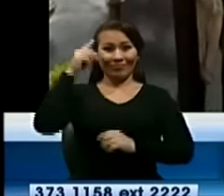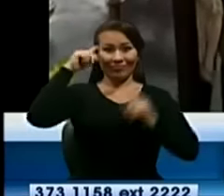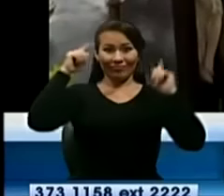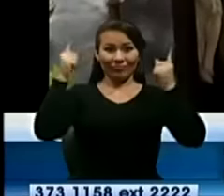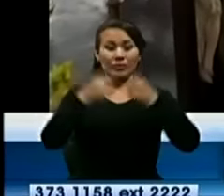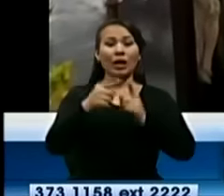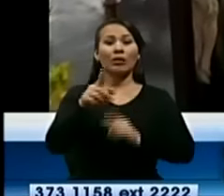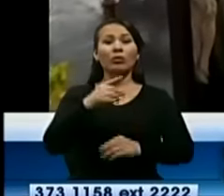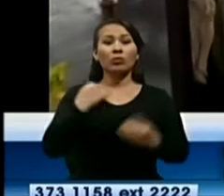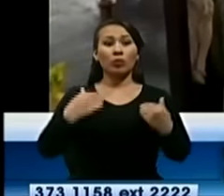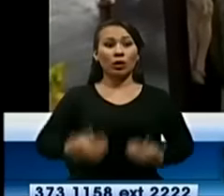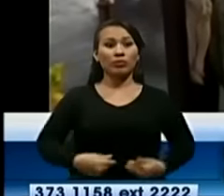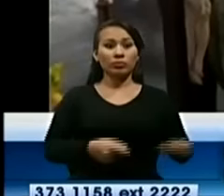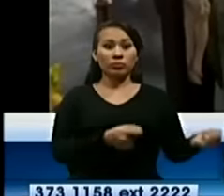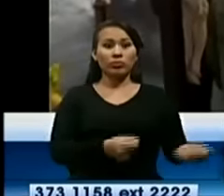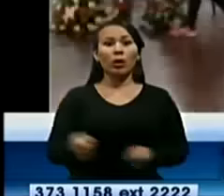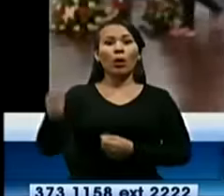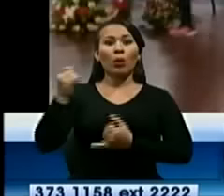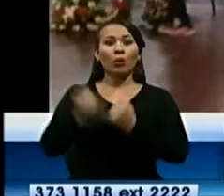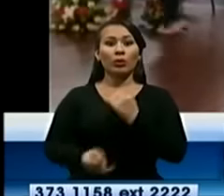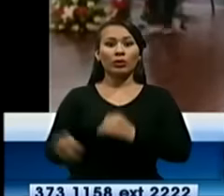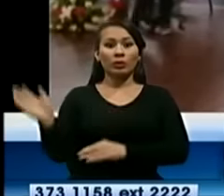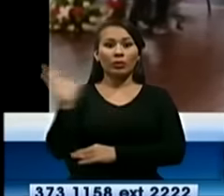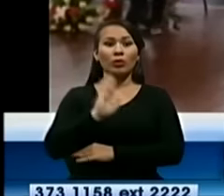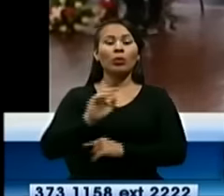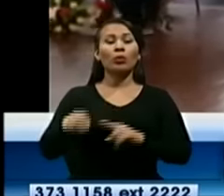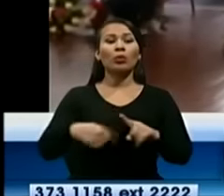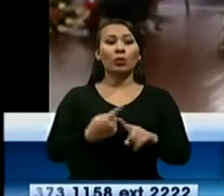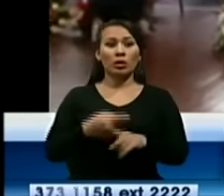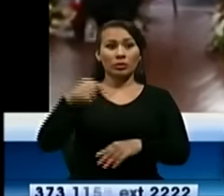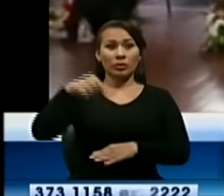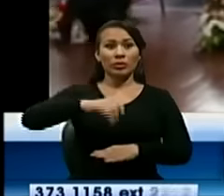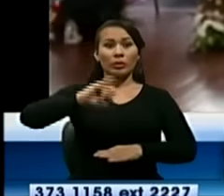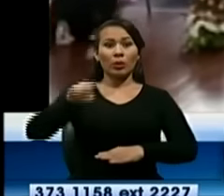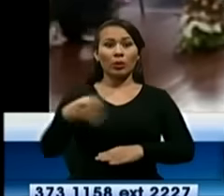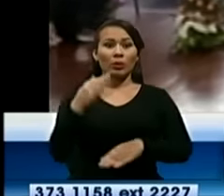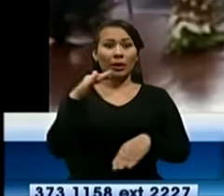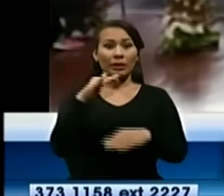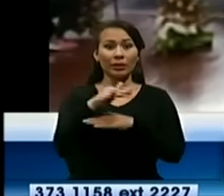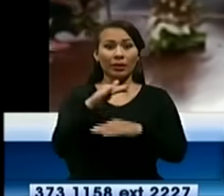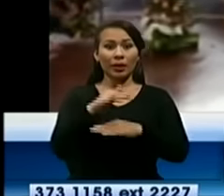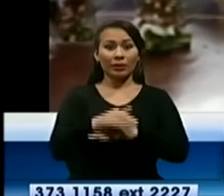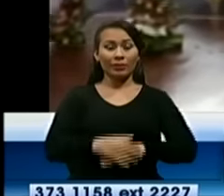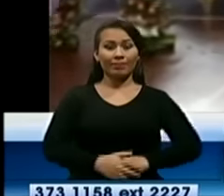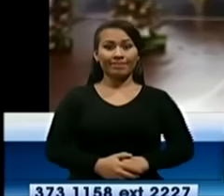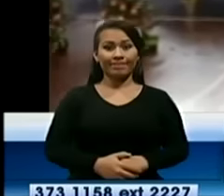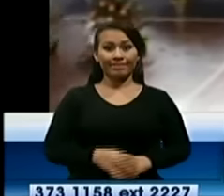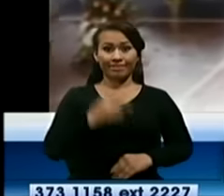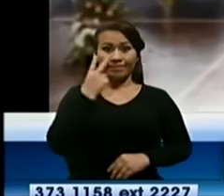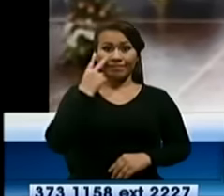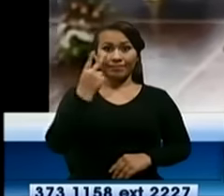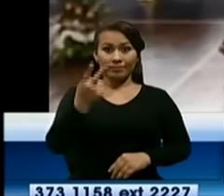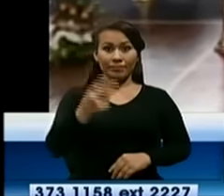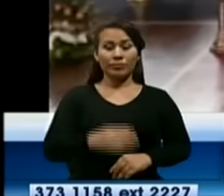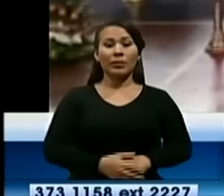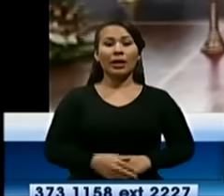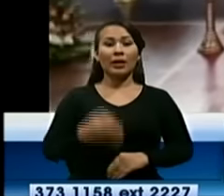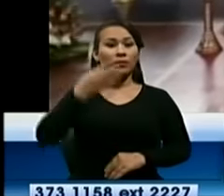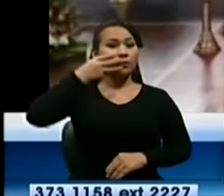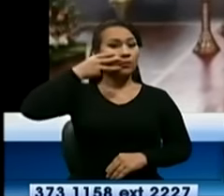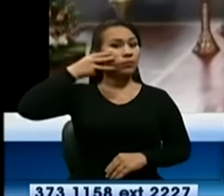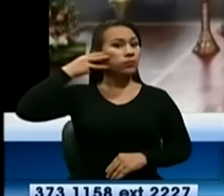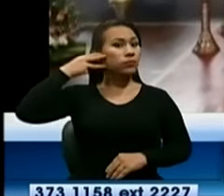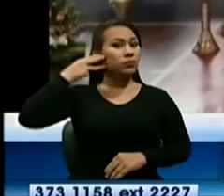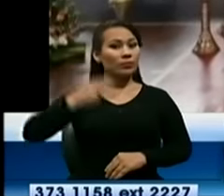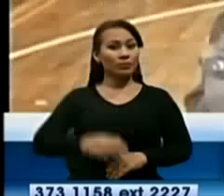sus restos para el último adiós prevén realizarse este jueves en horas de la tarde. En Tena, provincia del Napo, informó Juan Carlos Urbina.